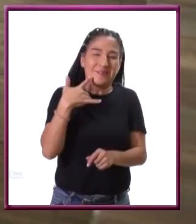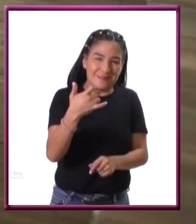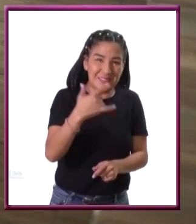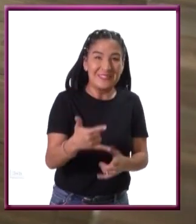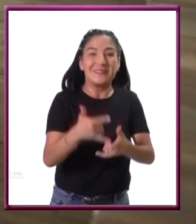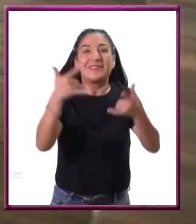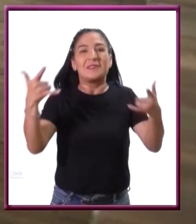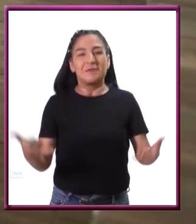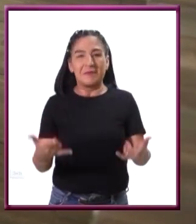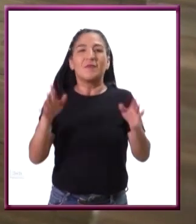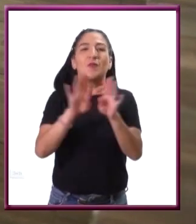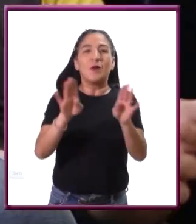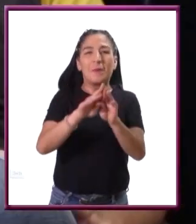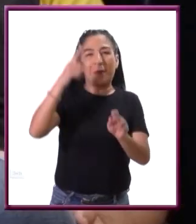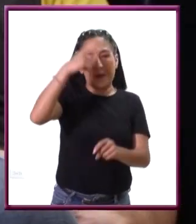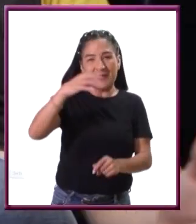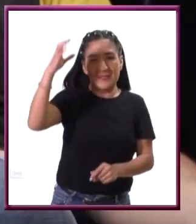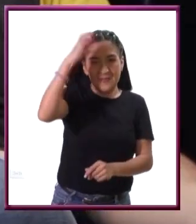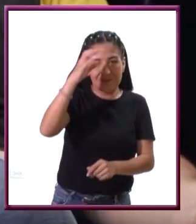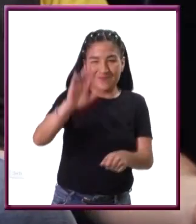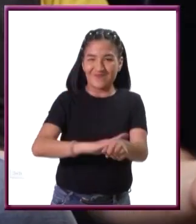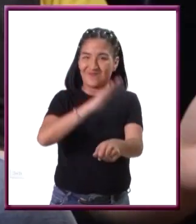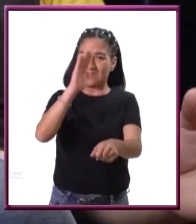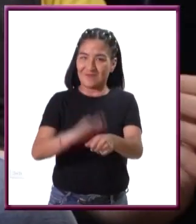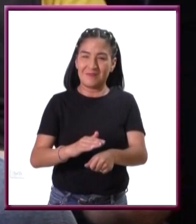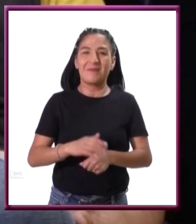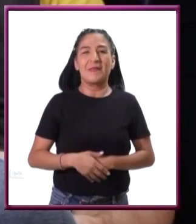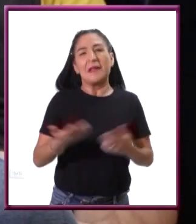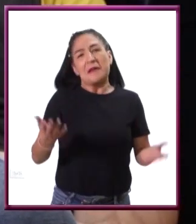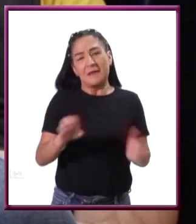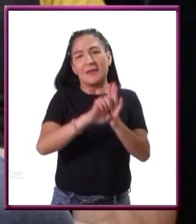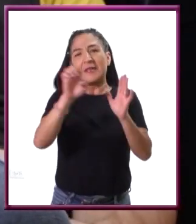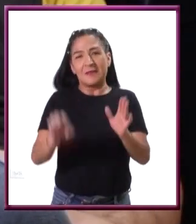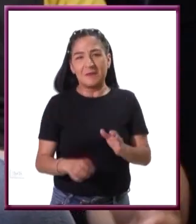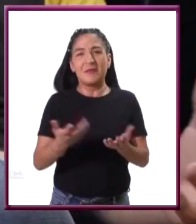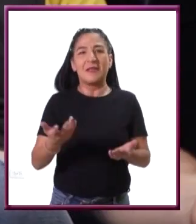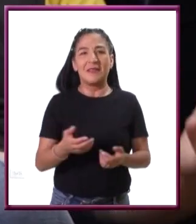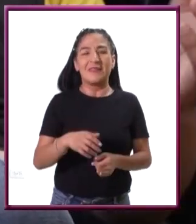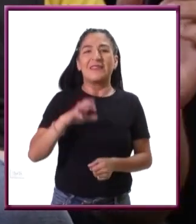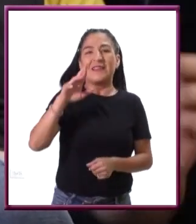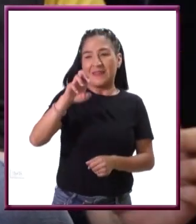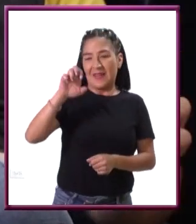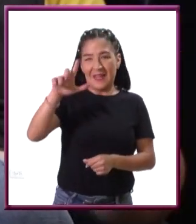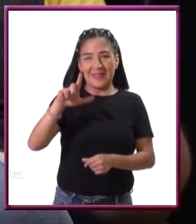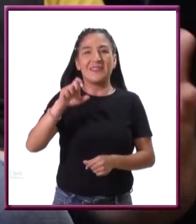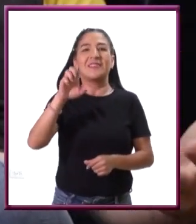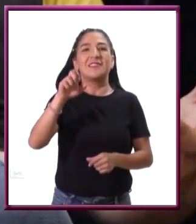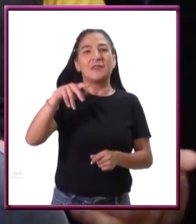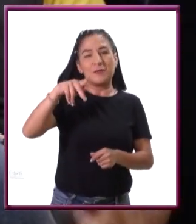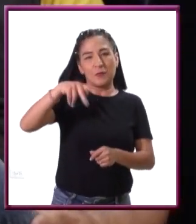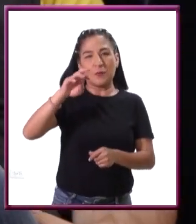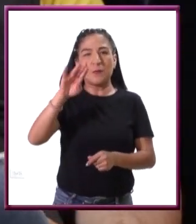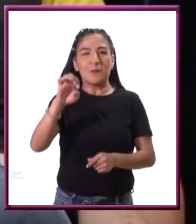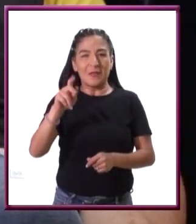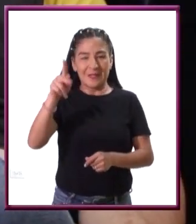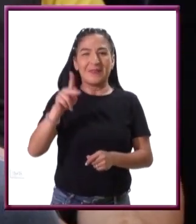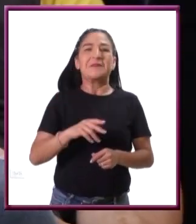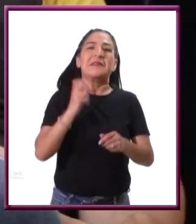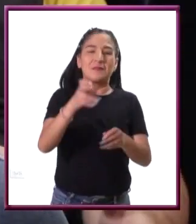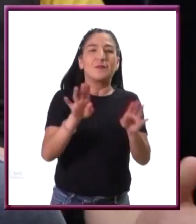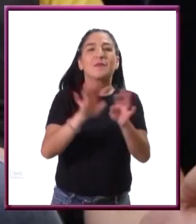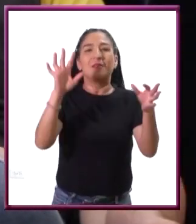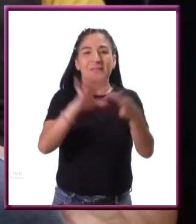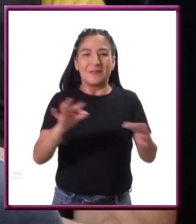más científicamente correctas. Como por ejemplo el gran Stanley Kubrick, que escribió la historia de su obra maestra